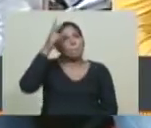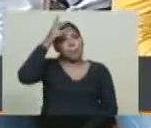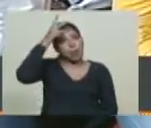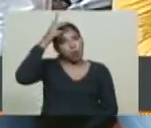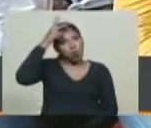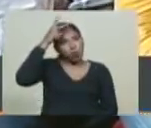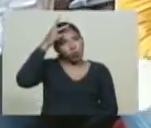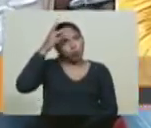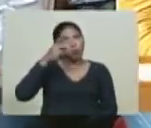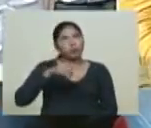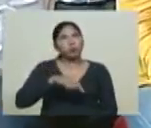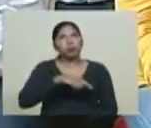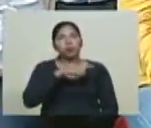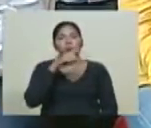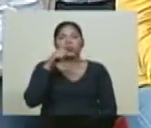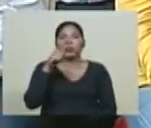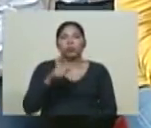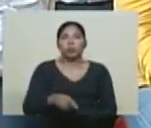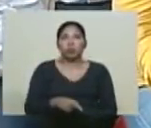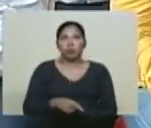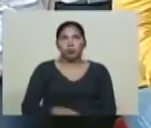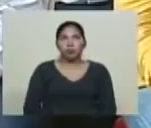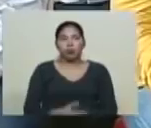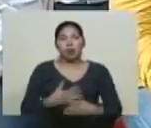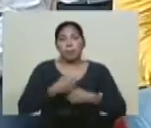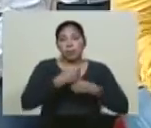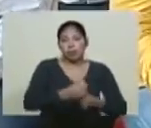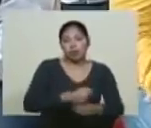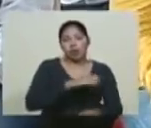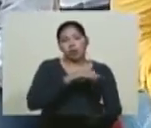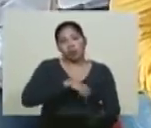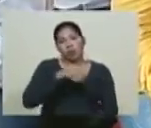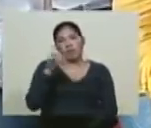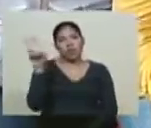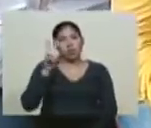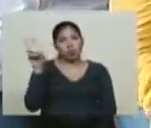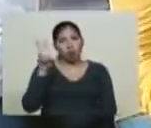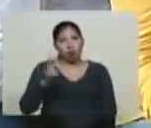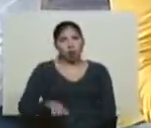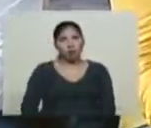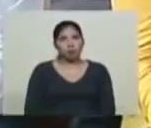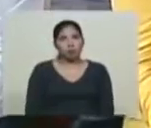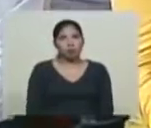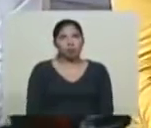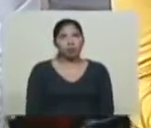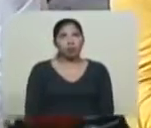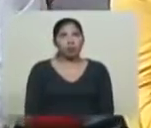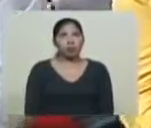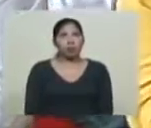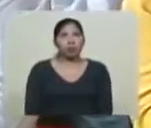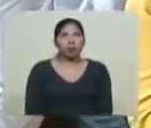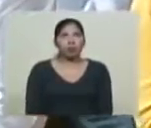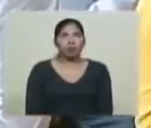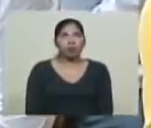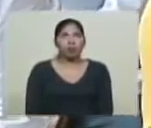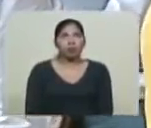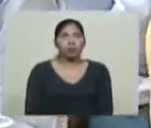de la OPS y de la OMS en Venezuela, a Cuauhtémoc